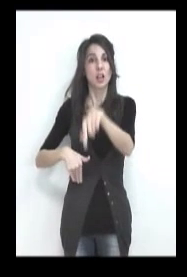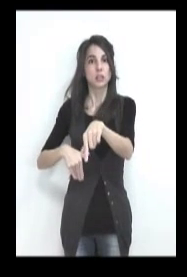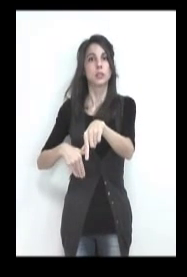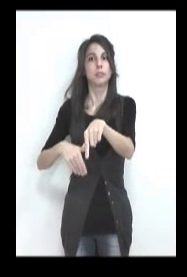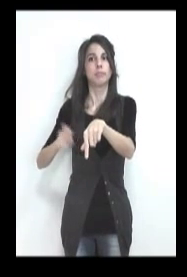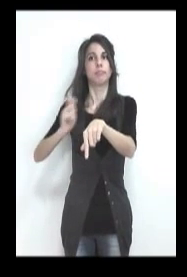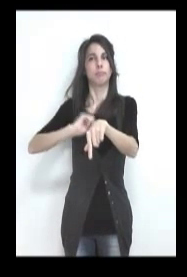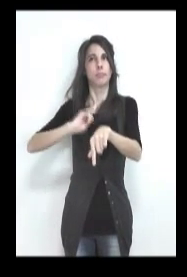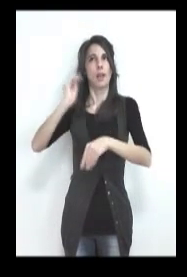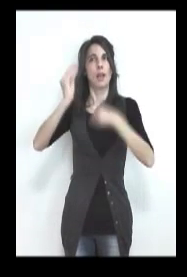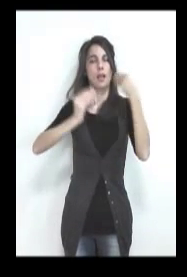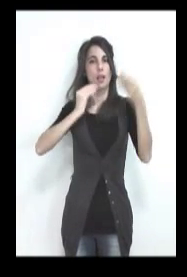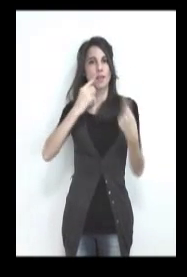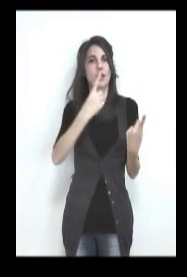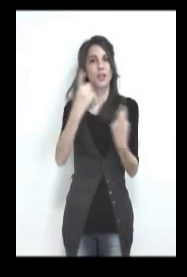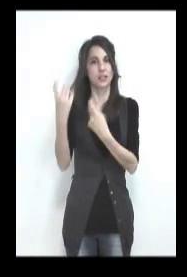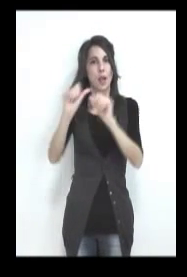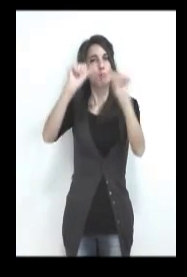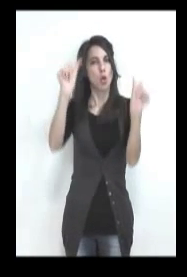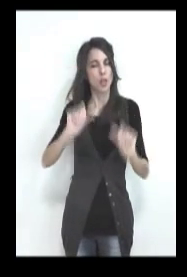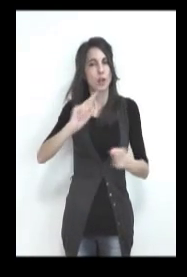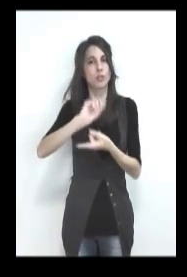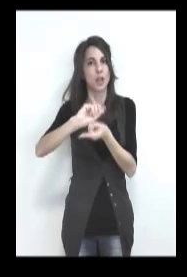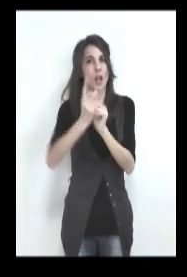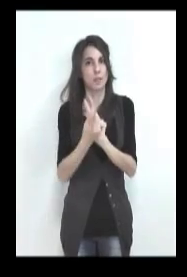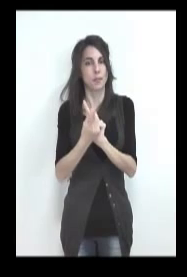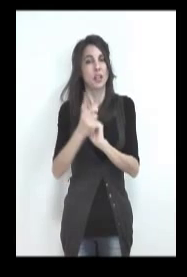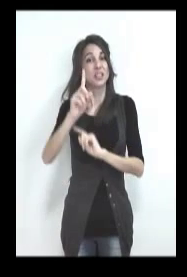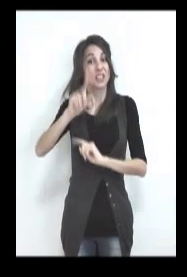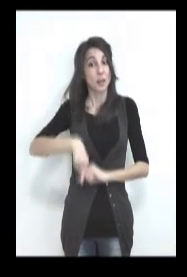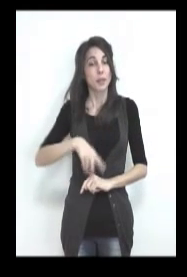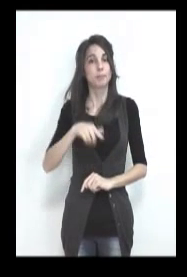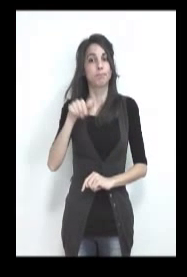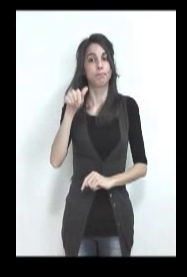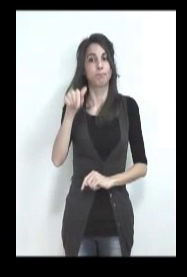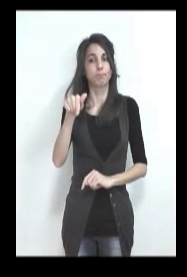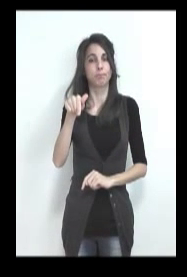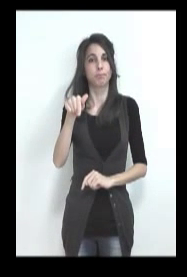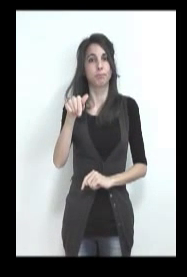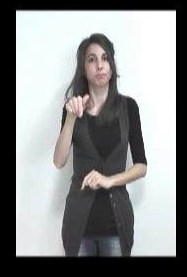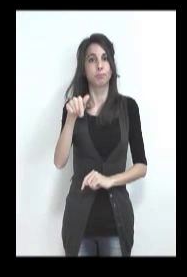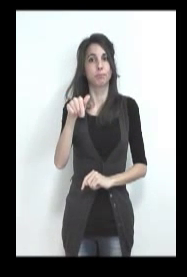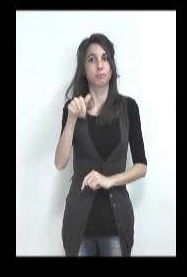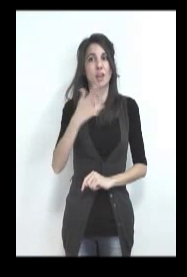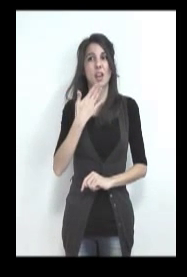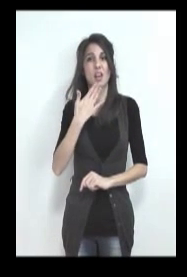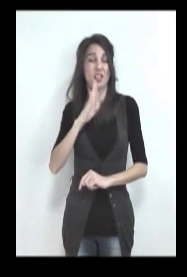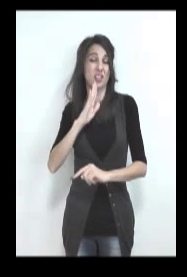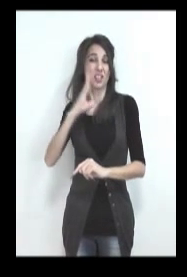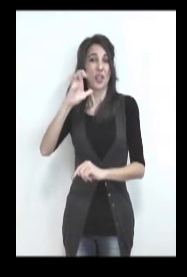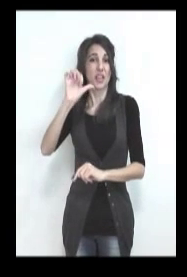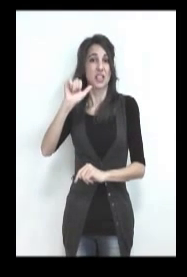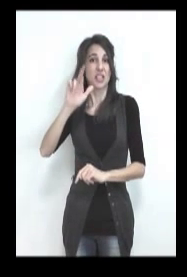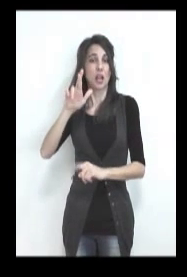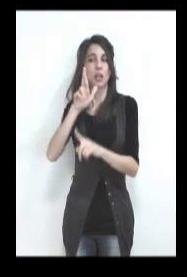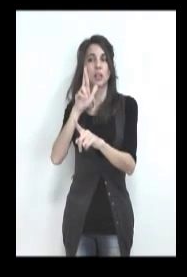de cambiar esos modelos. Y en ese sentido también, como comentaba César, de